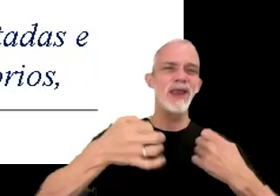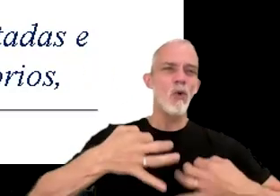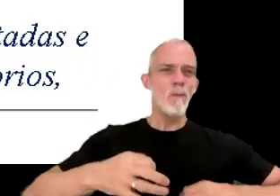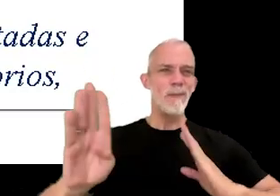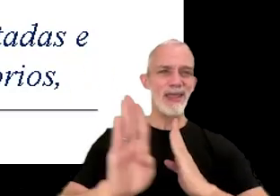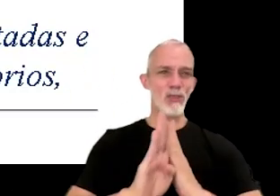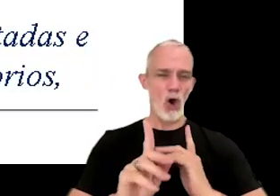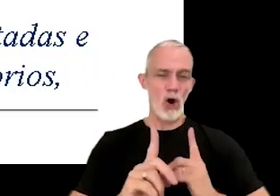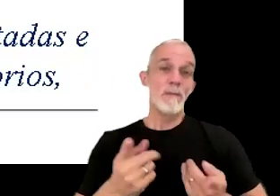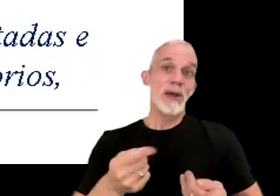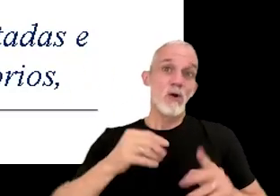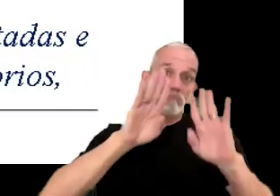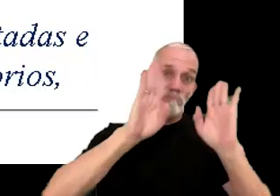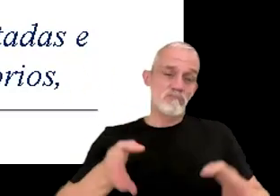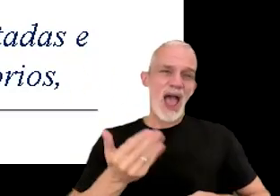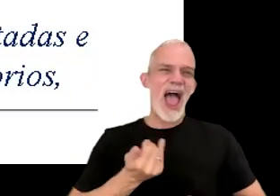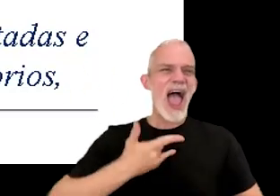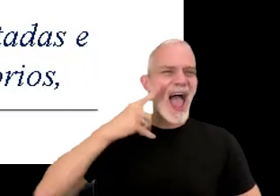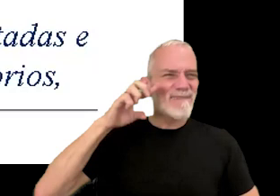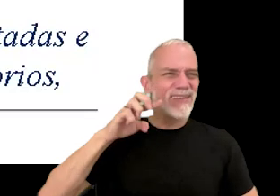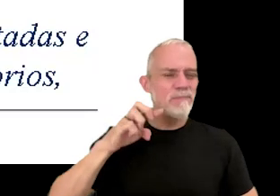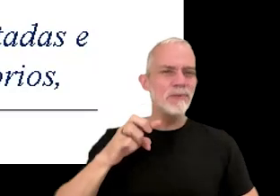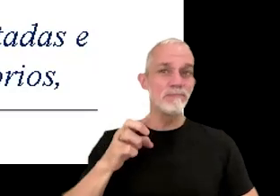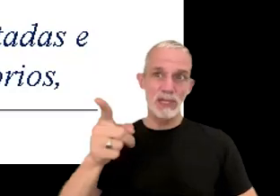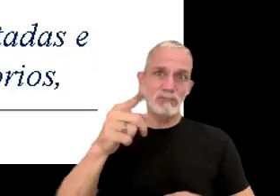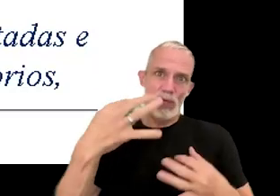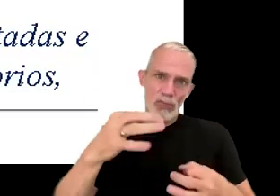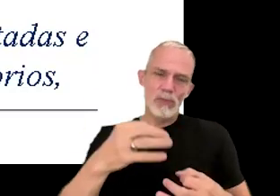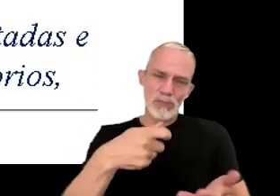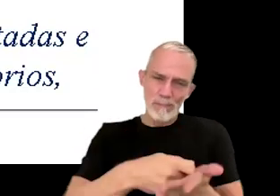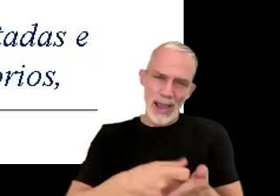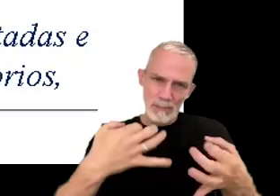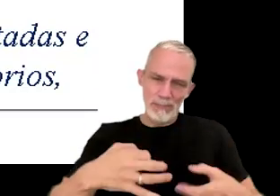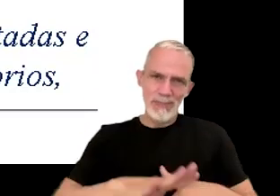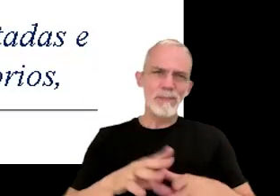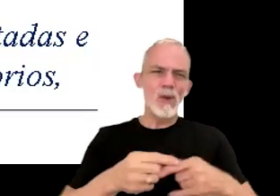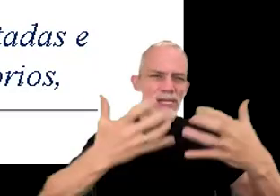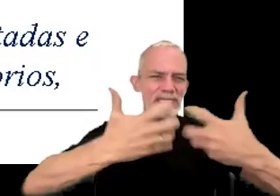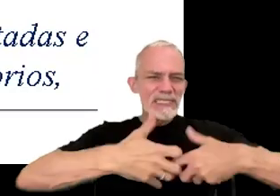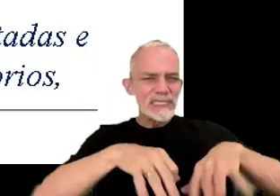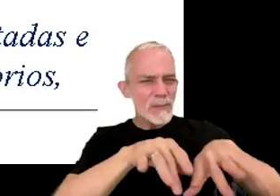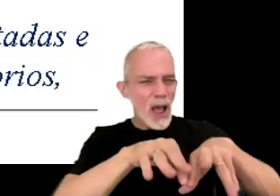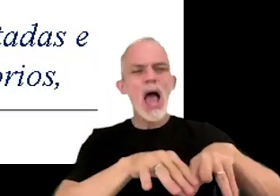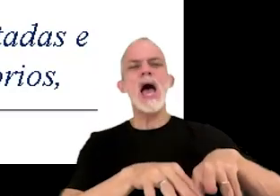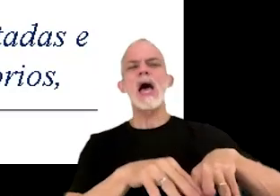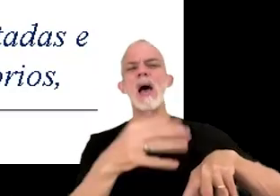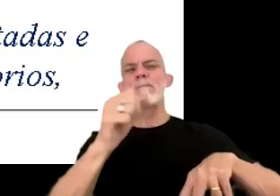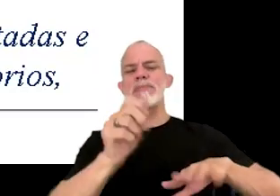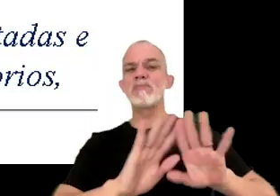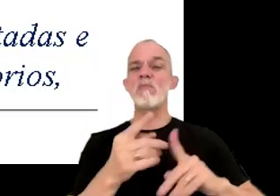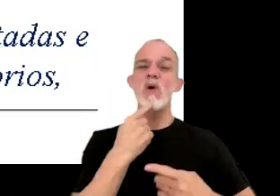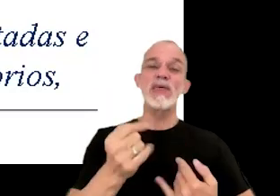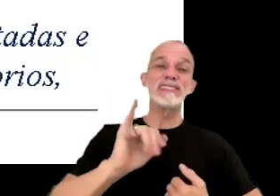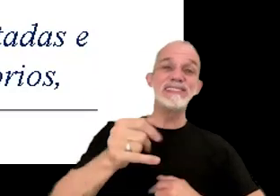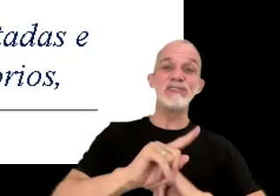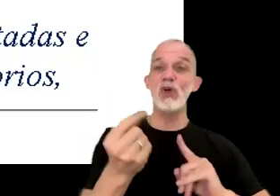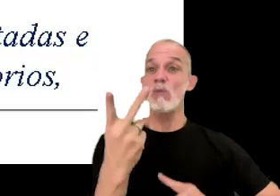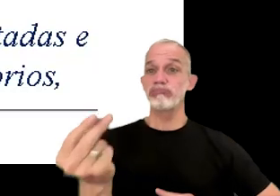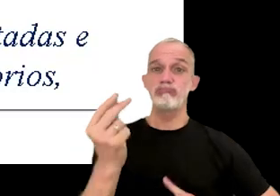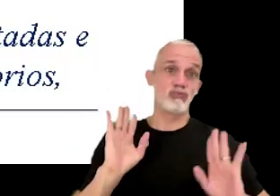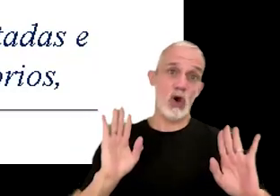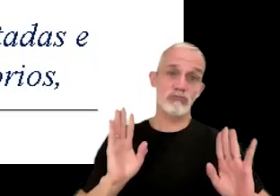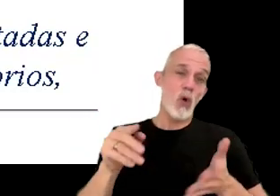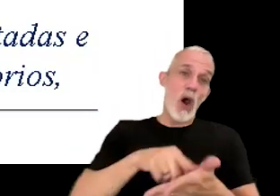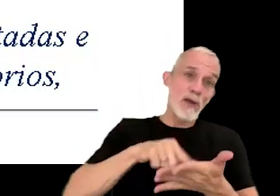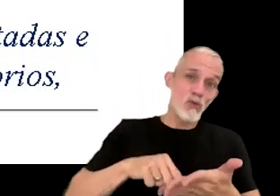el organismo, a través de la verificación de sistemas, puede denegar o anular el